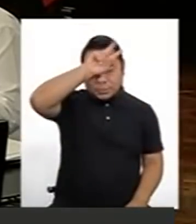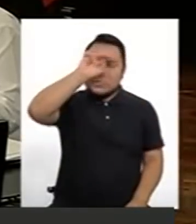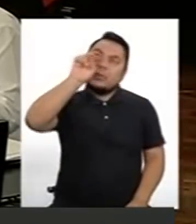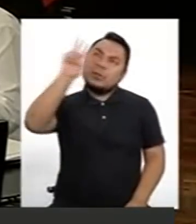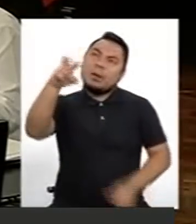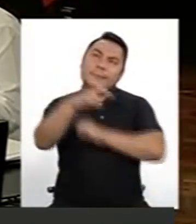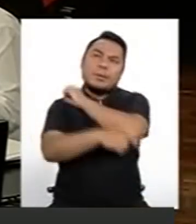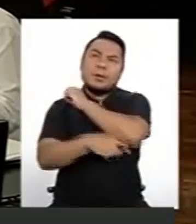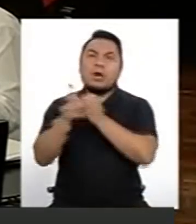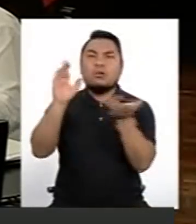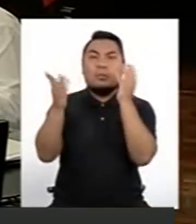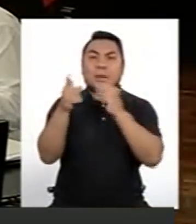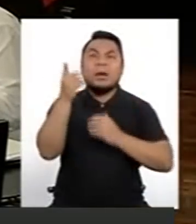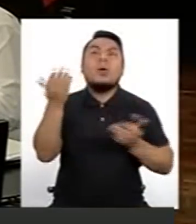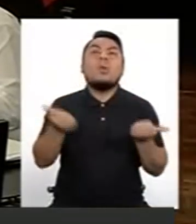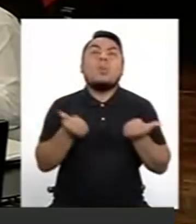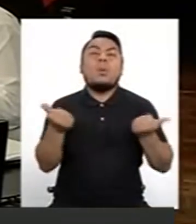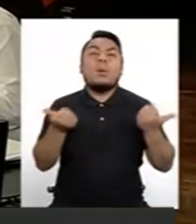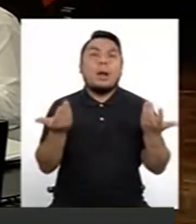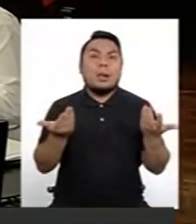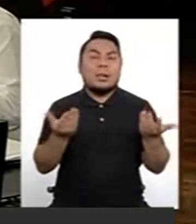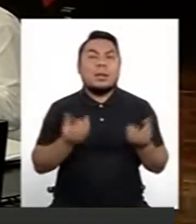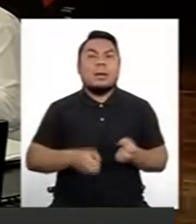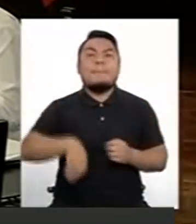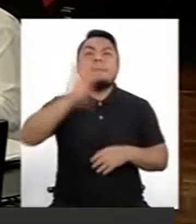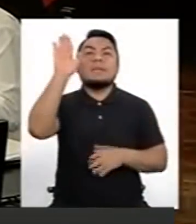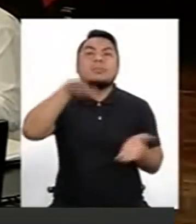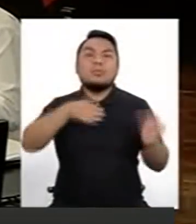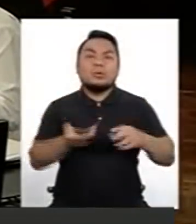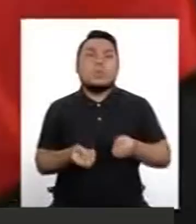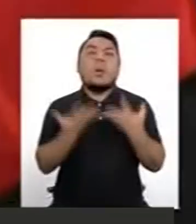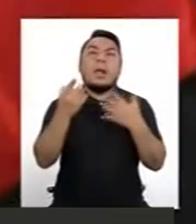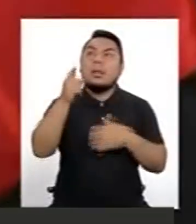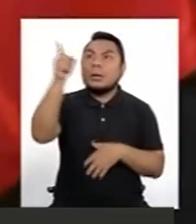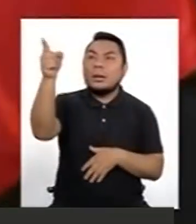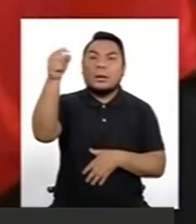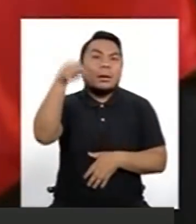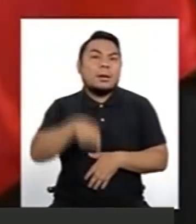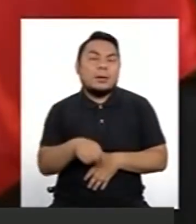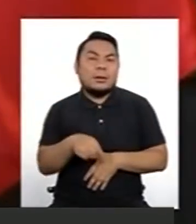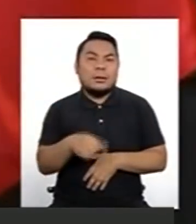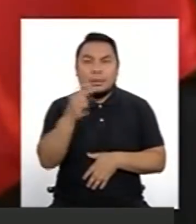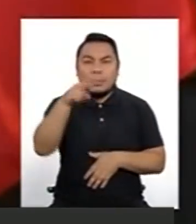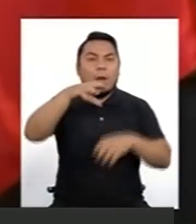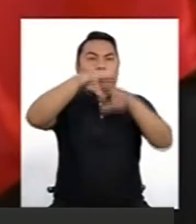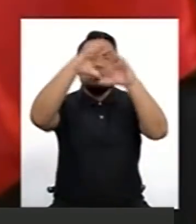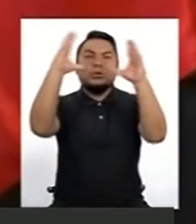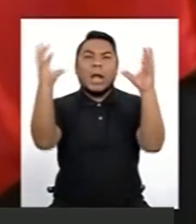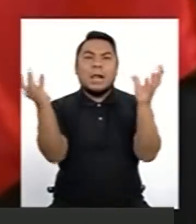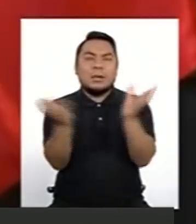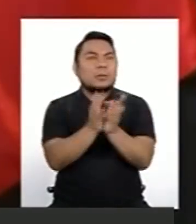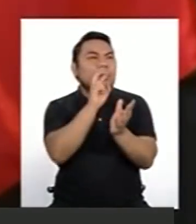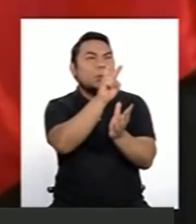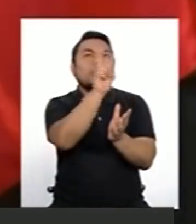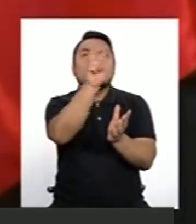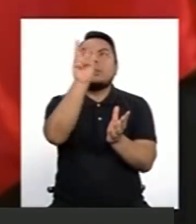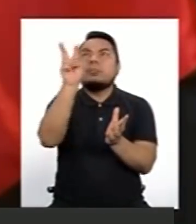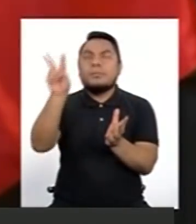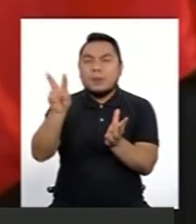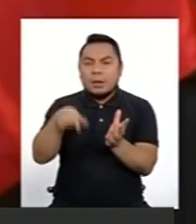algunos datos para ir centrando nuestra situación en el contexto mundial. Y